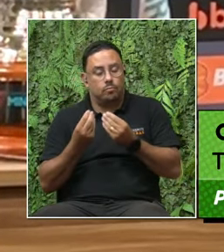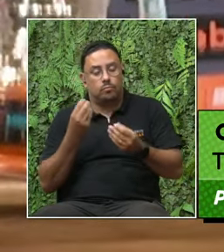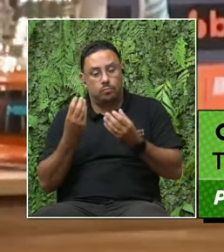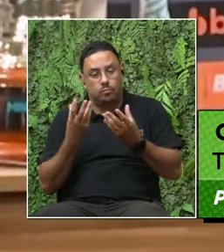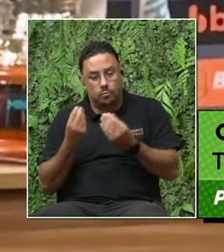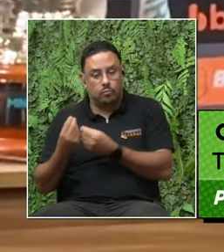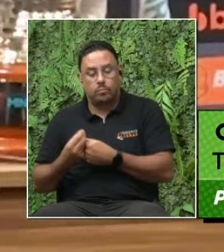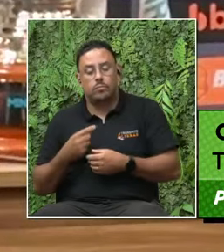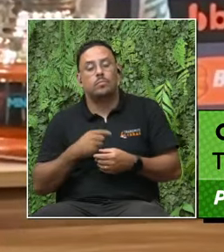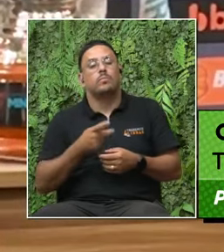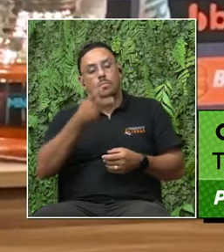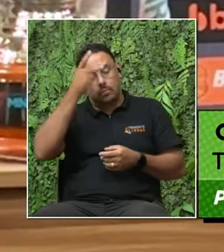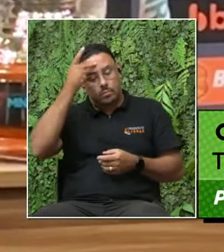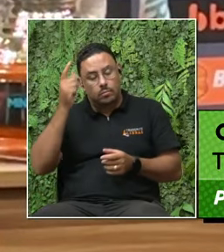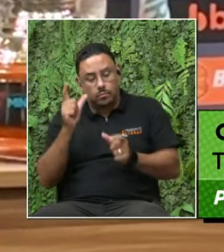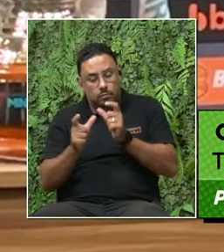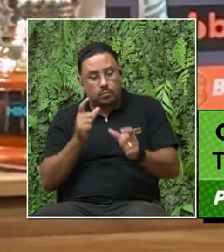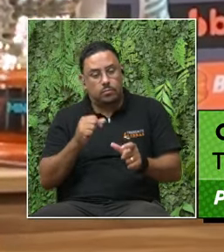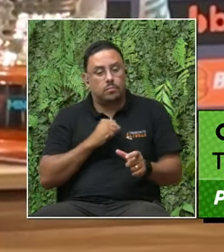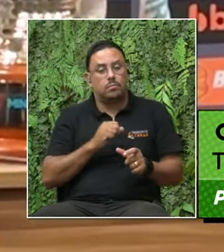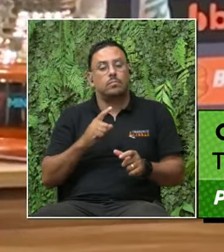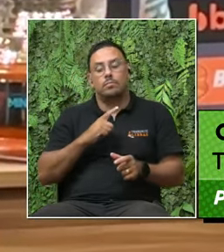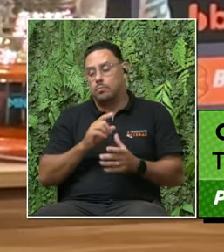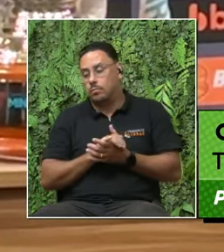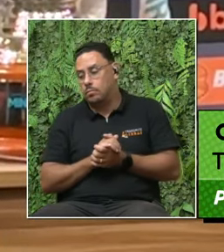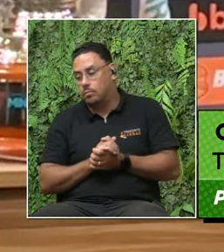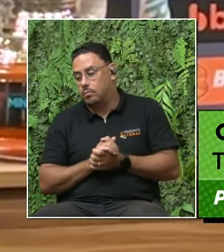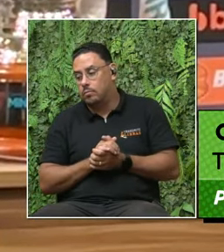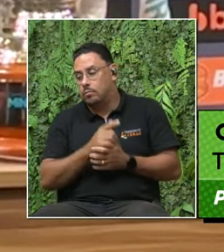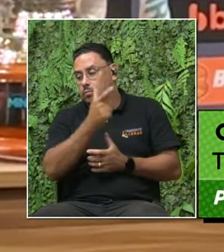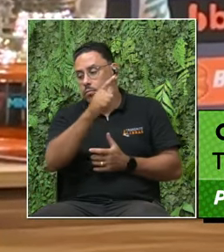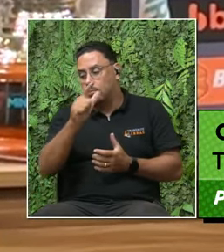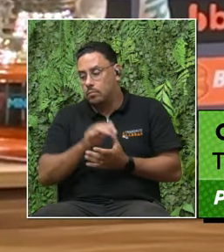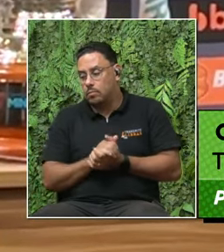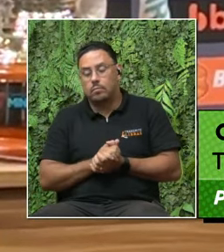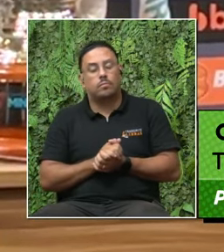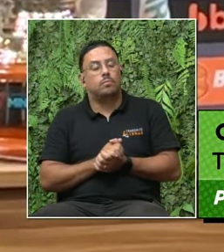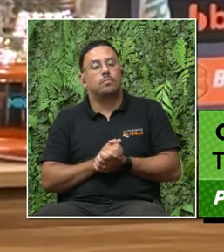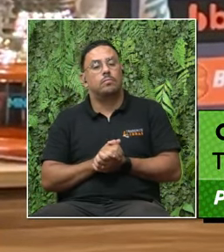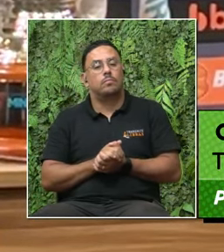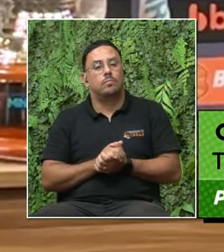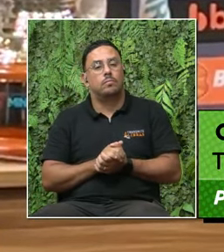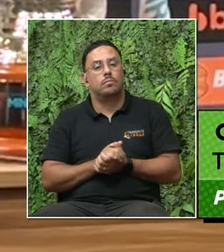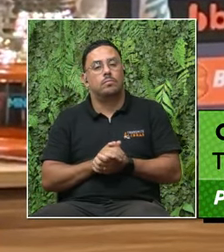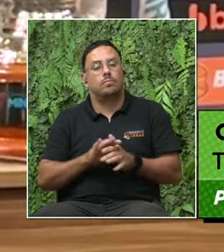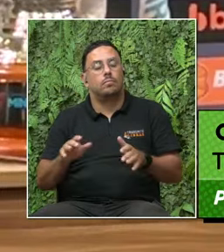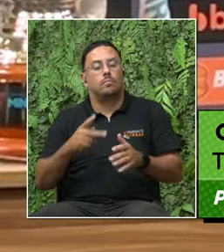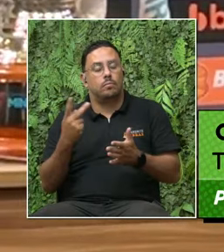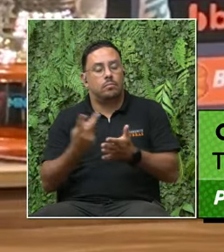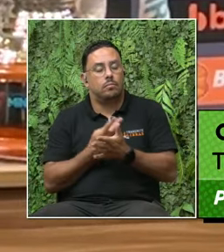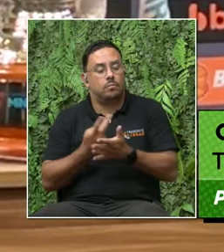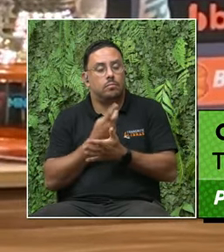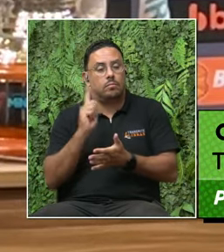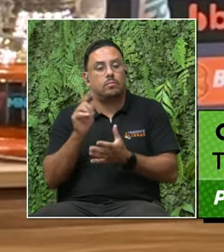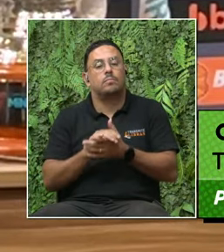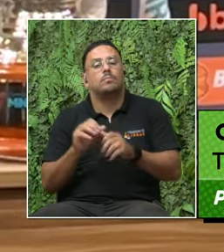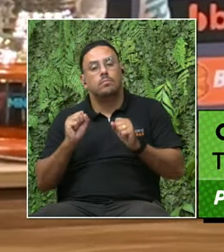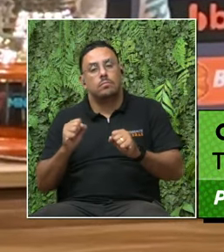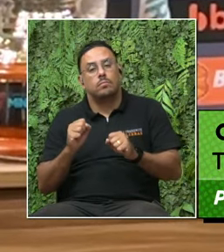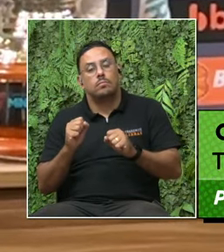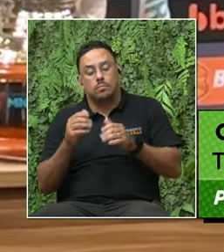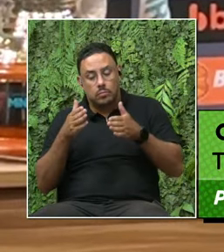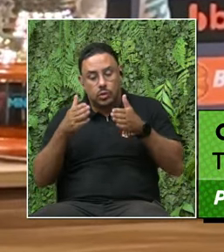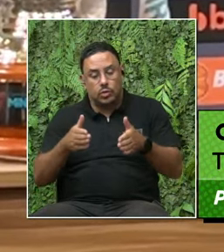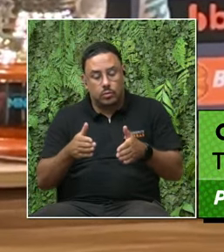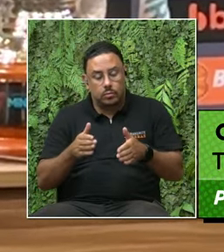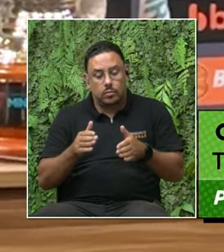lativ peret que suos no relajados se pue una